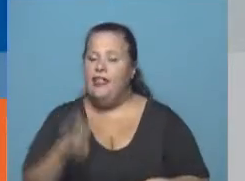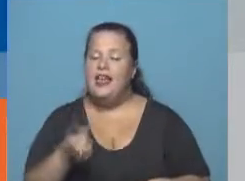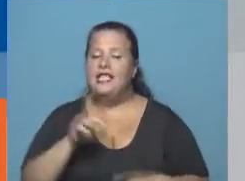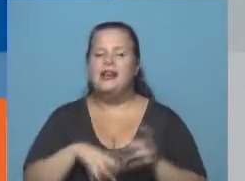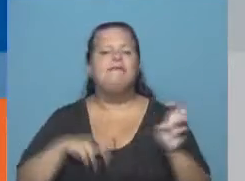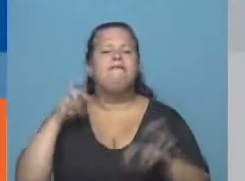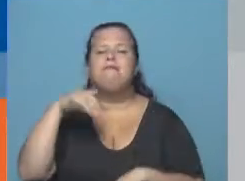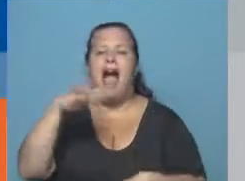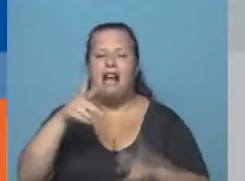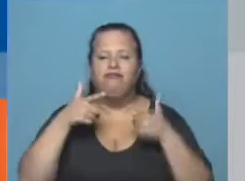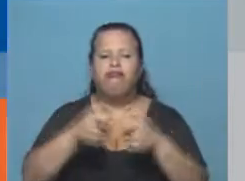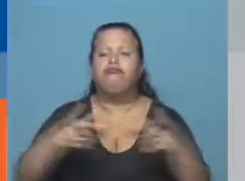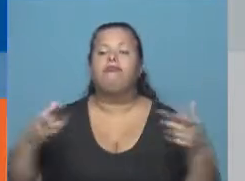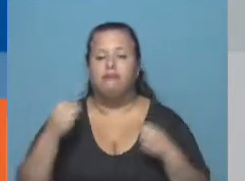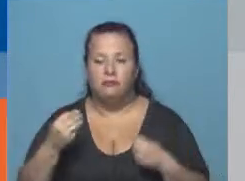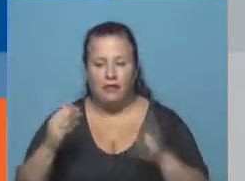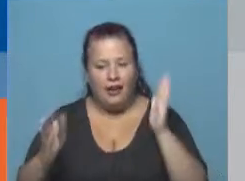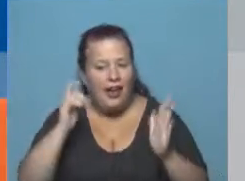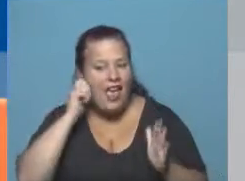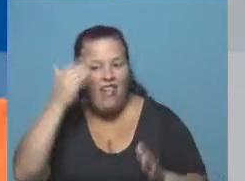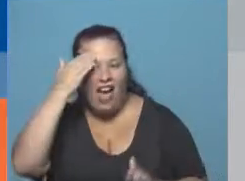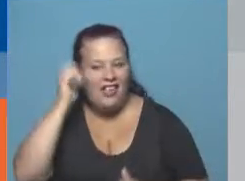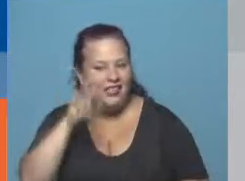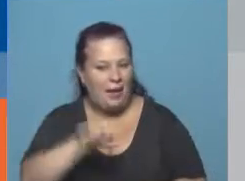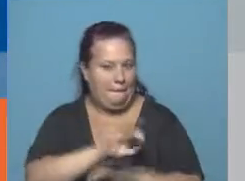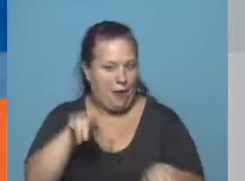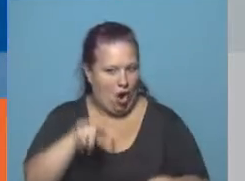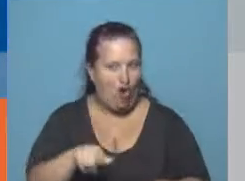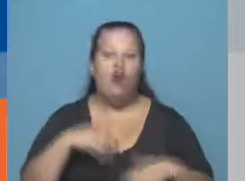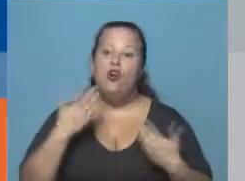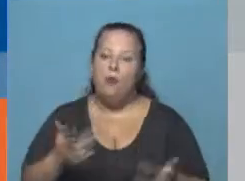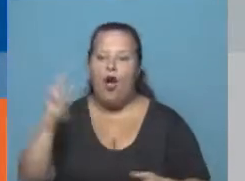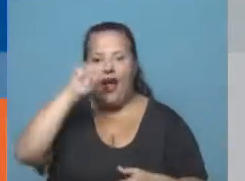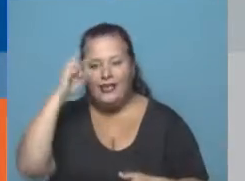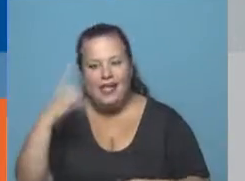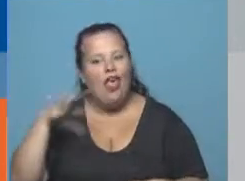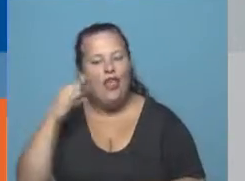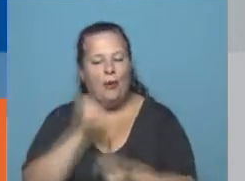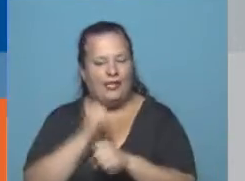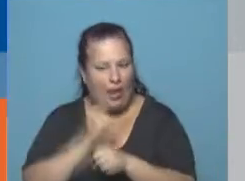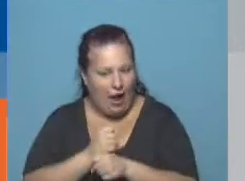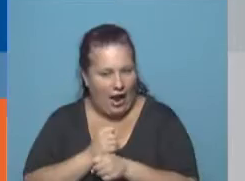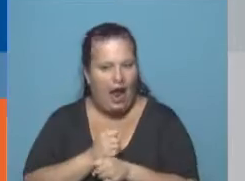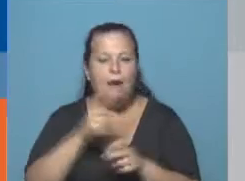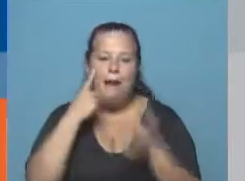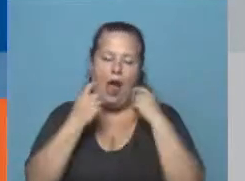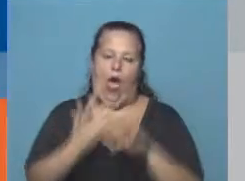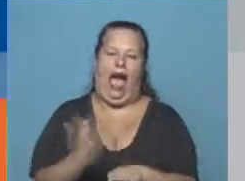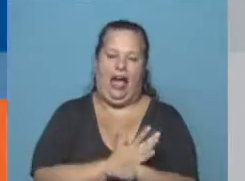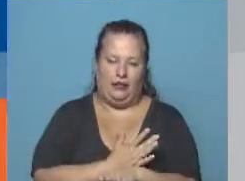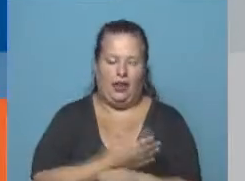salto mayor en el delito se da en la franja de los 15 años y por eso el estado debe trabajar en la prevención